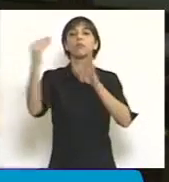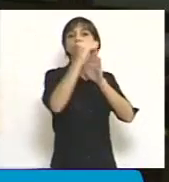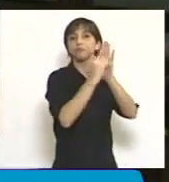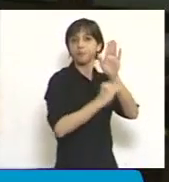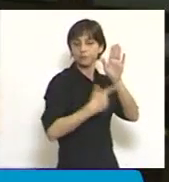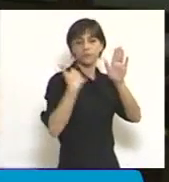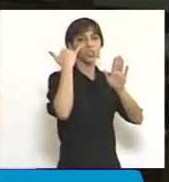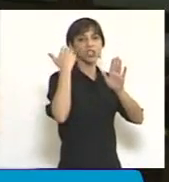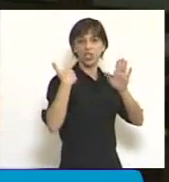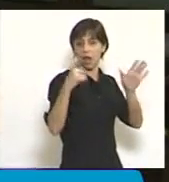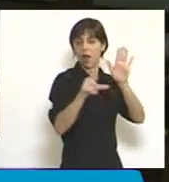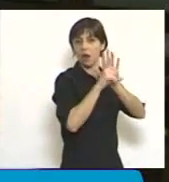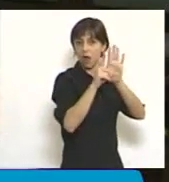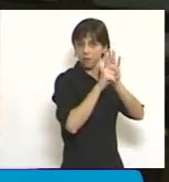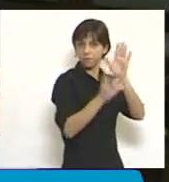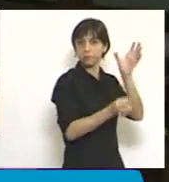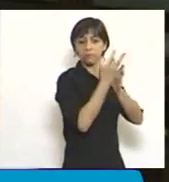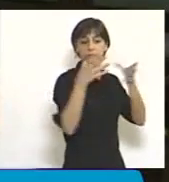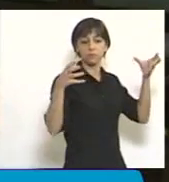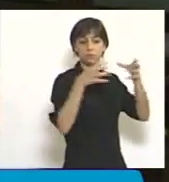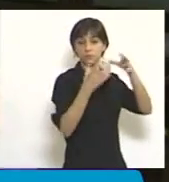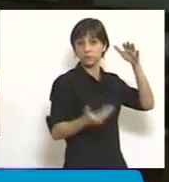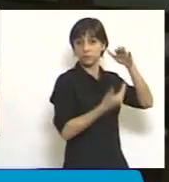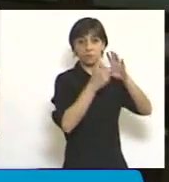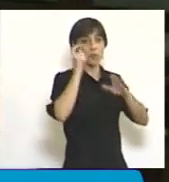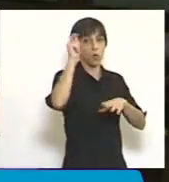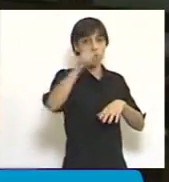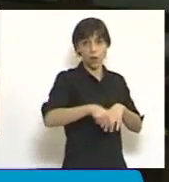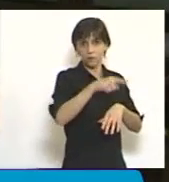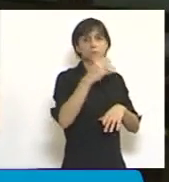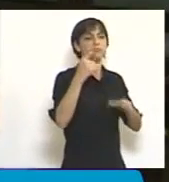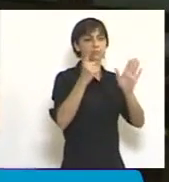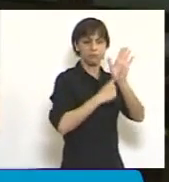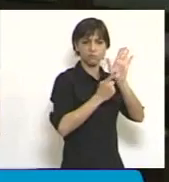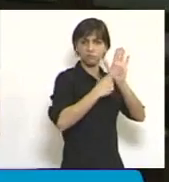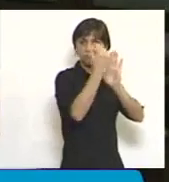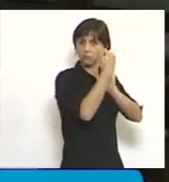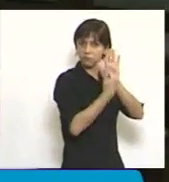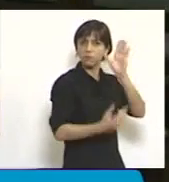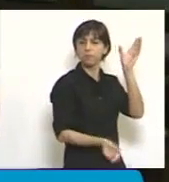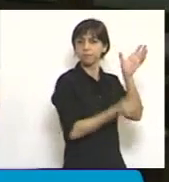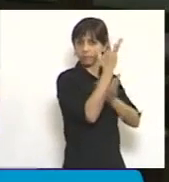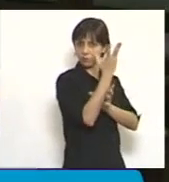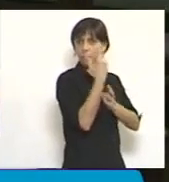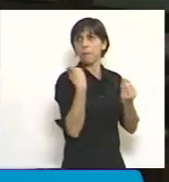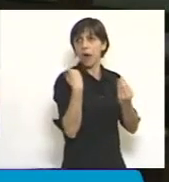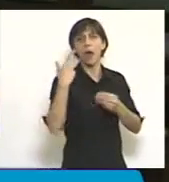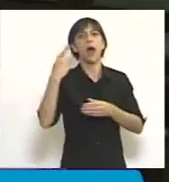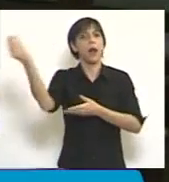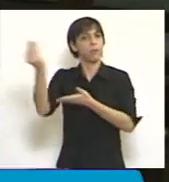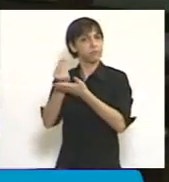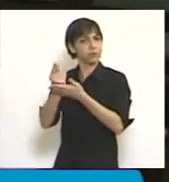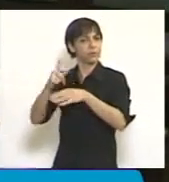de dictar los reglamentos que establezcan el procedimiento y los requisitos para la designación de